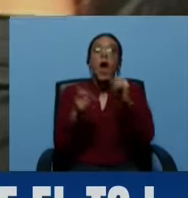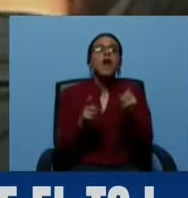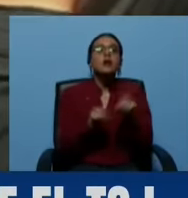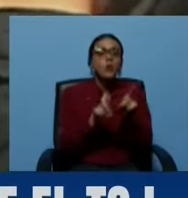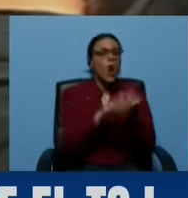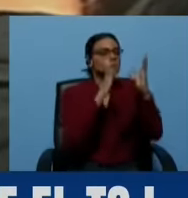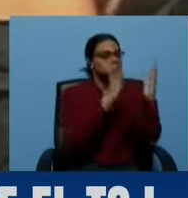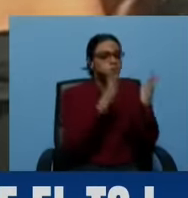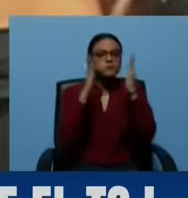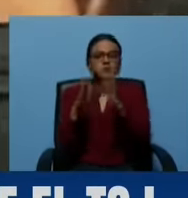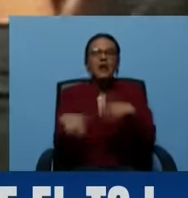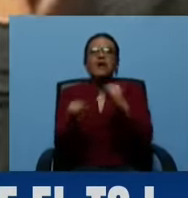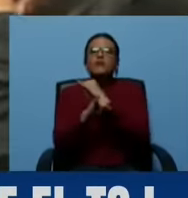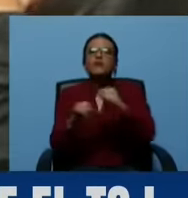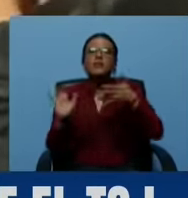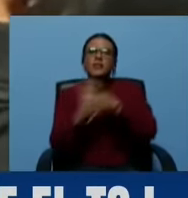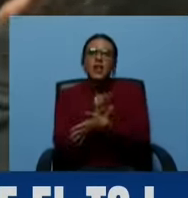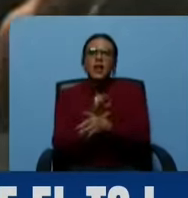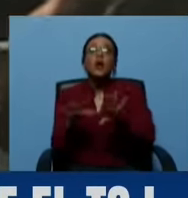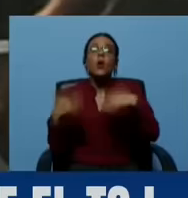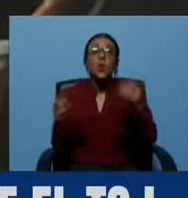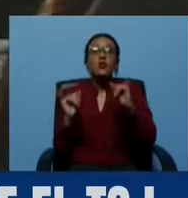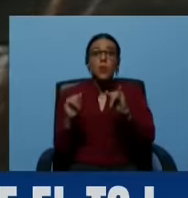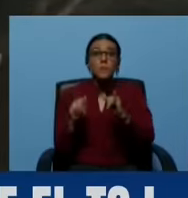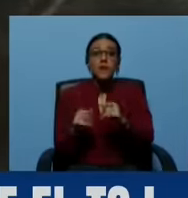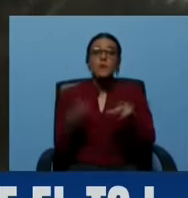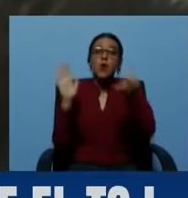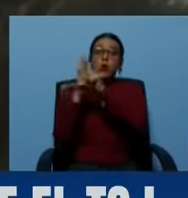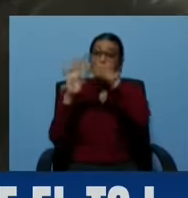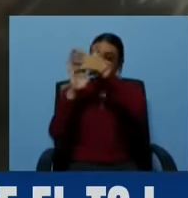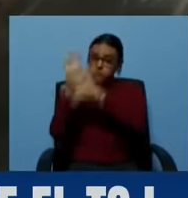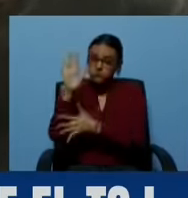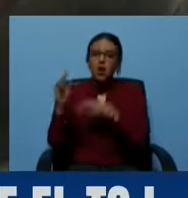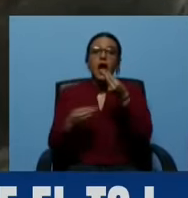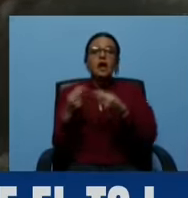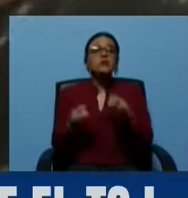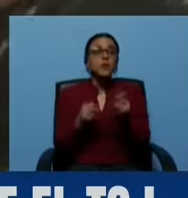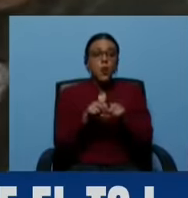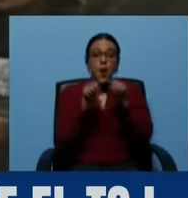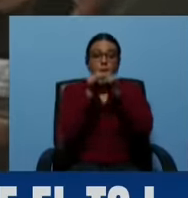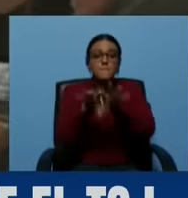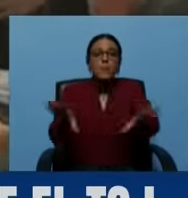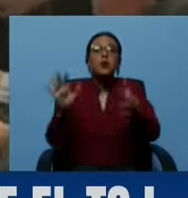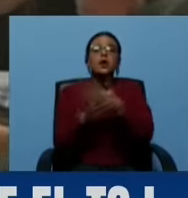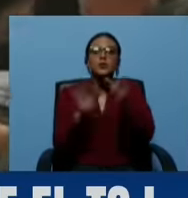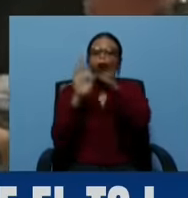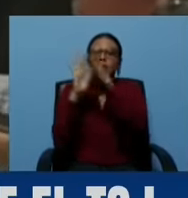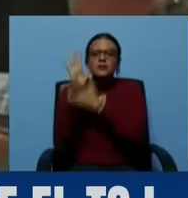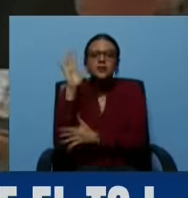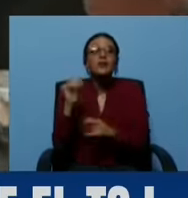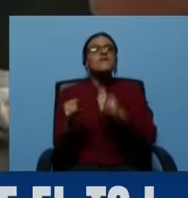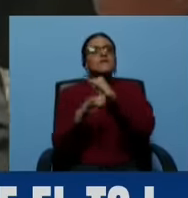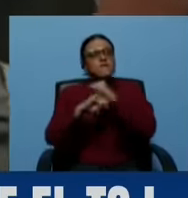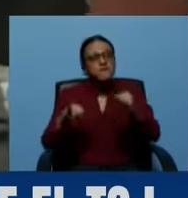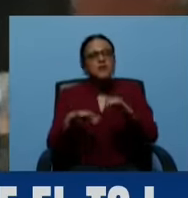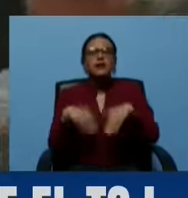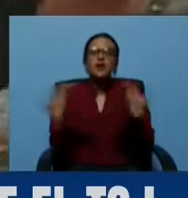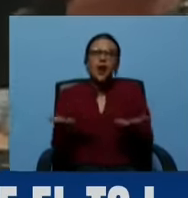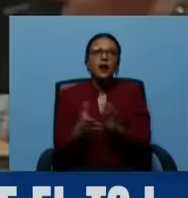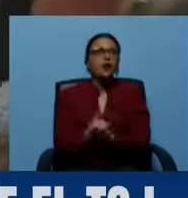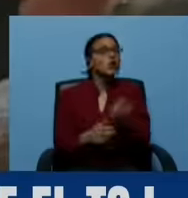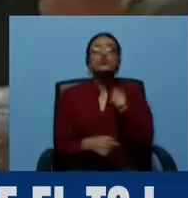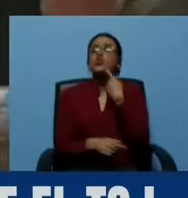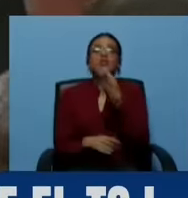que termina con lo que dice la Constitución, la ley, que publiquen las actas del proceso. ¿Pero esta es la instancia, gobernador? Yo no estoy